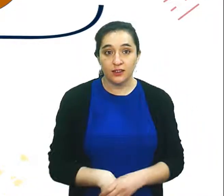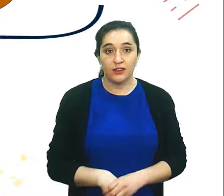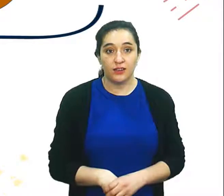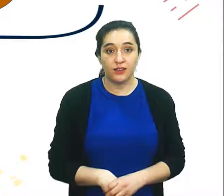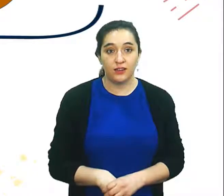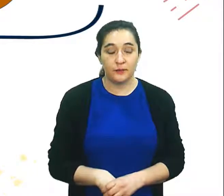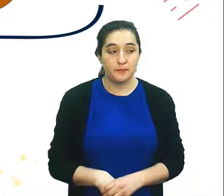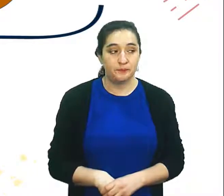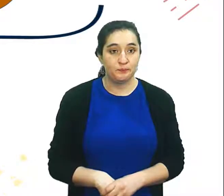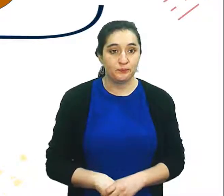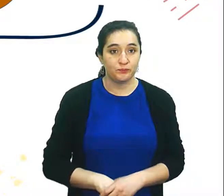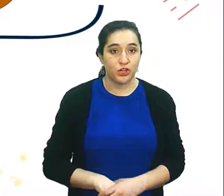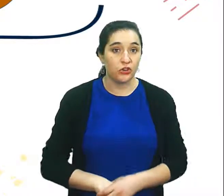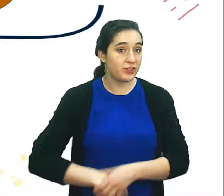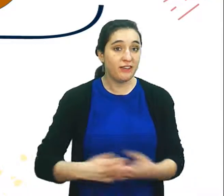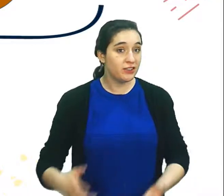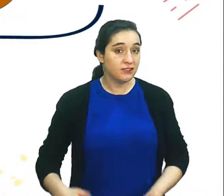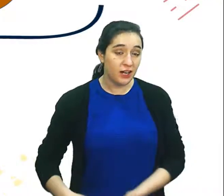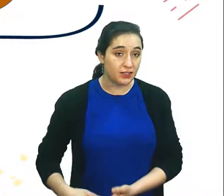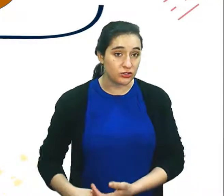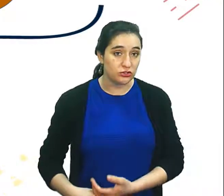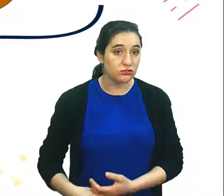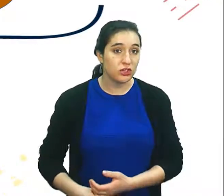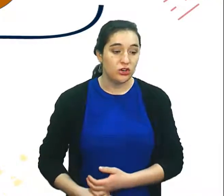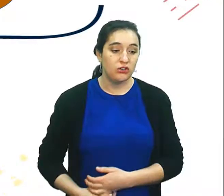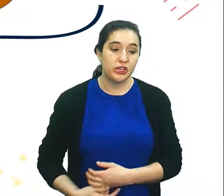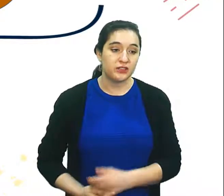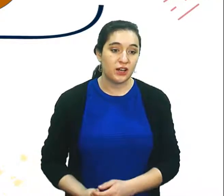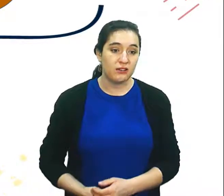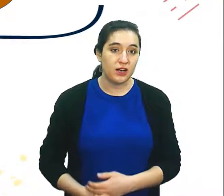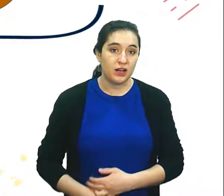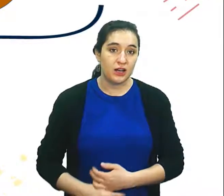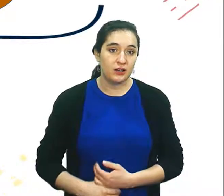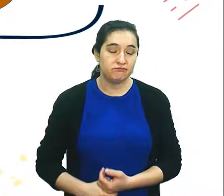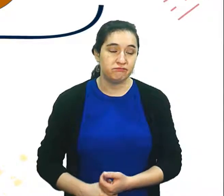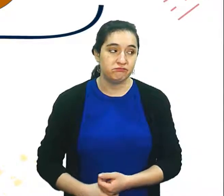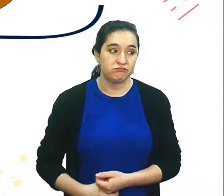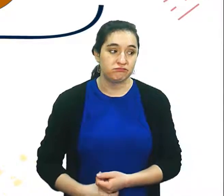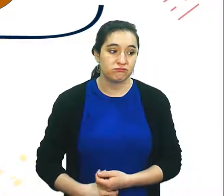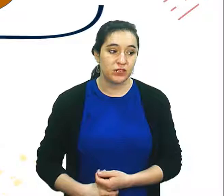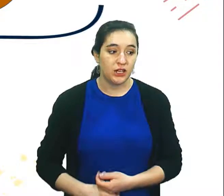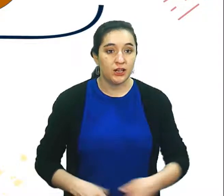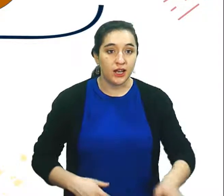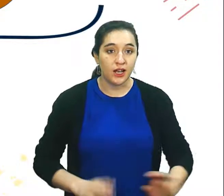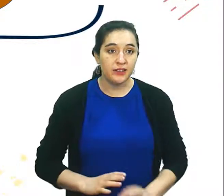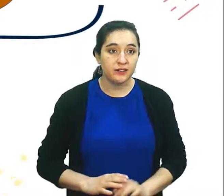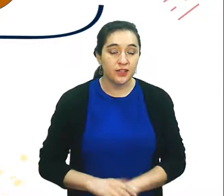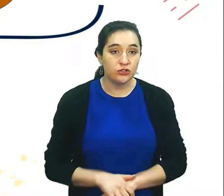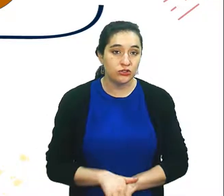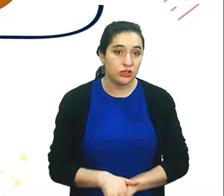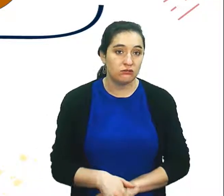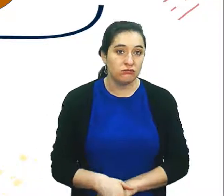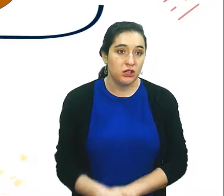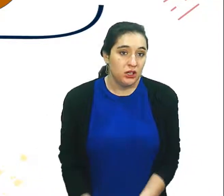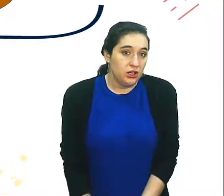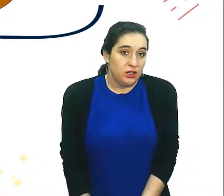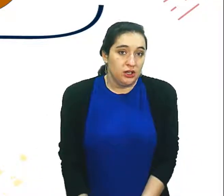gente que no estaba trabajando o que estaba en las calles andando